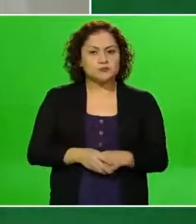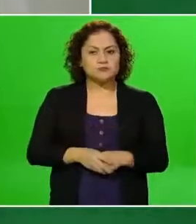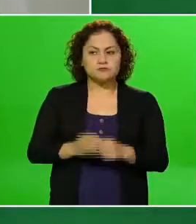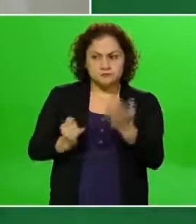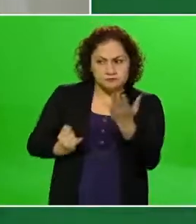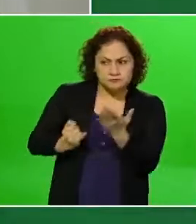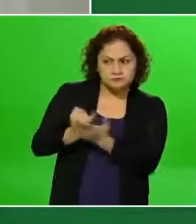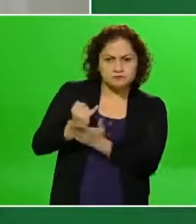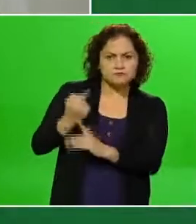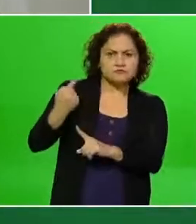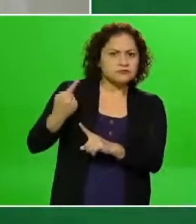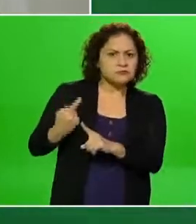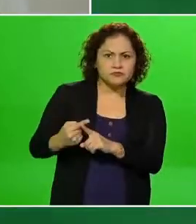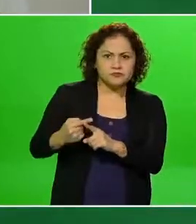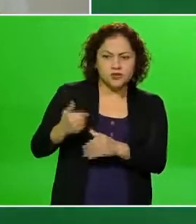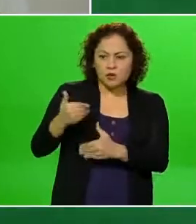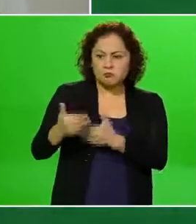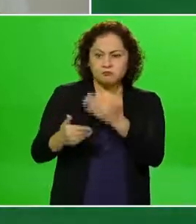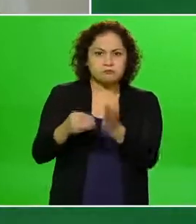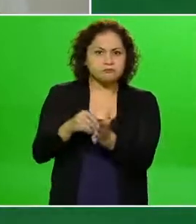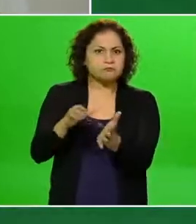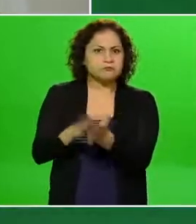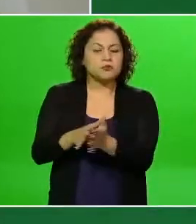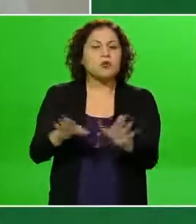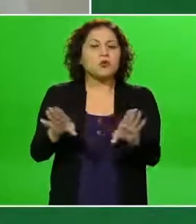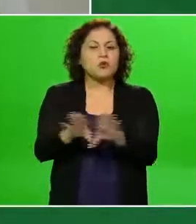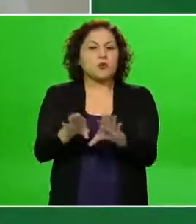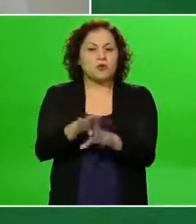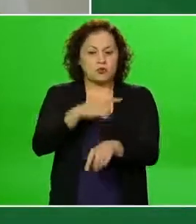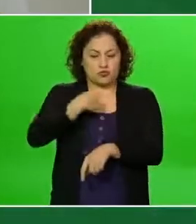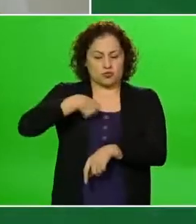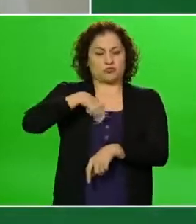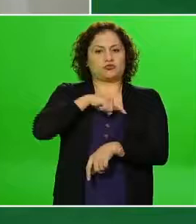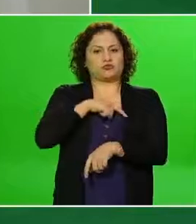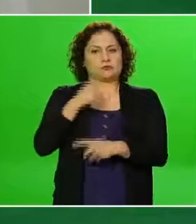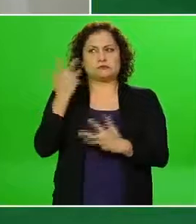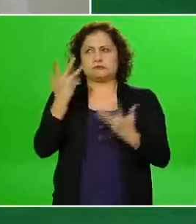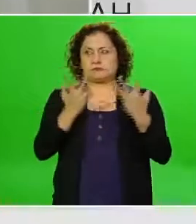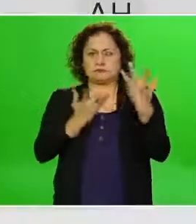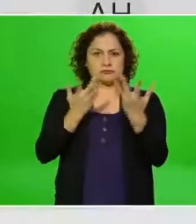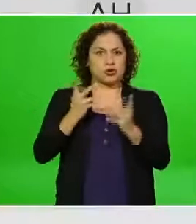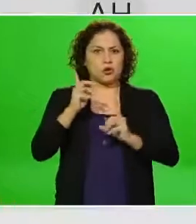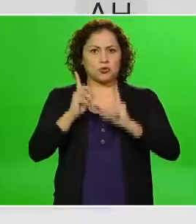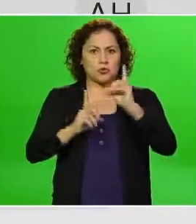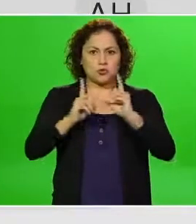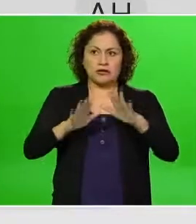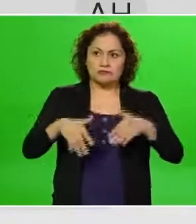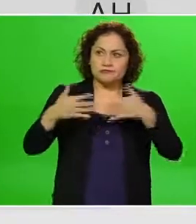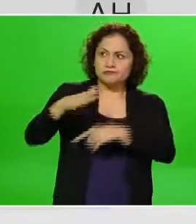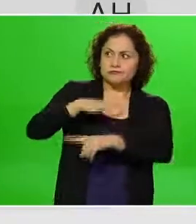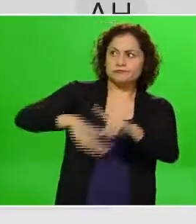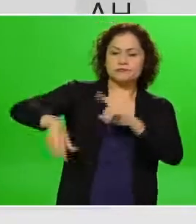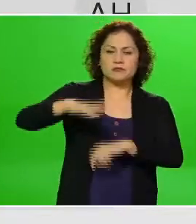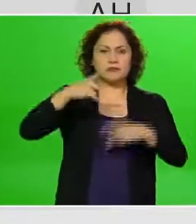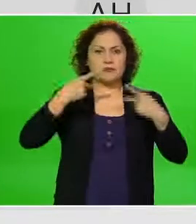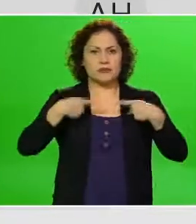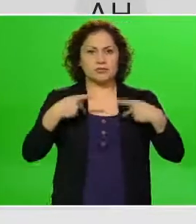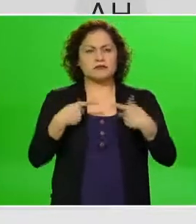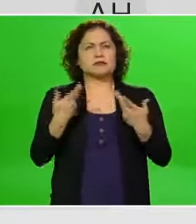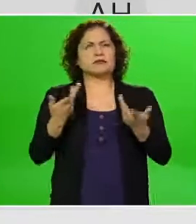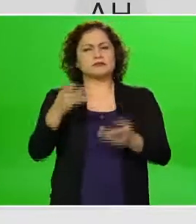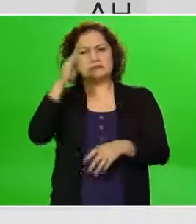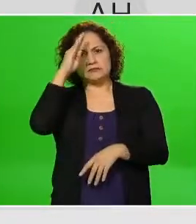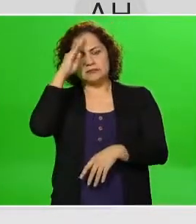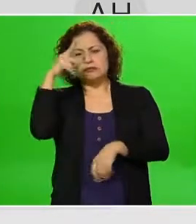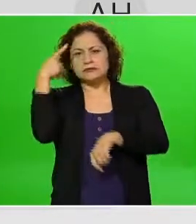decisiones, como para tener un poco más de claridad nosotros y también mucha gente que está inquieta por por el riesgo que puede representar.